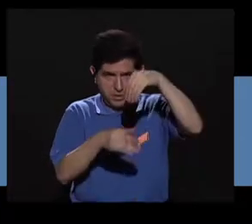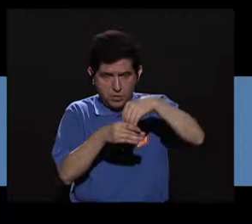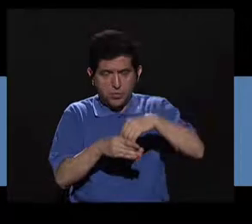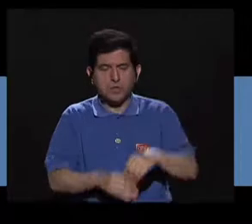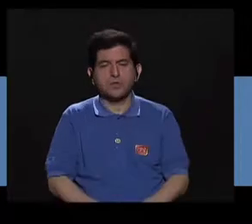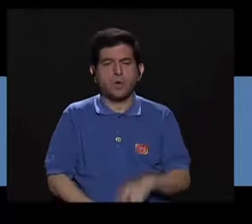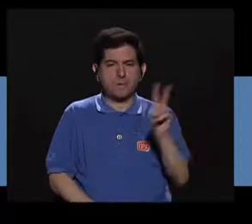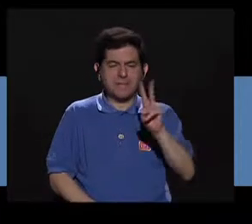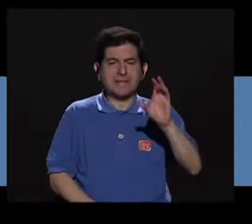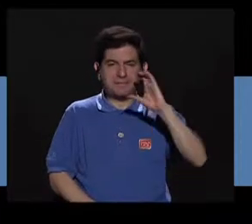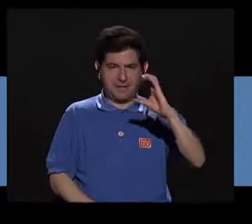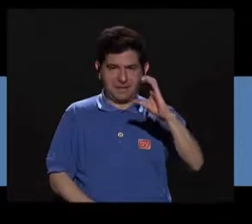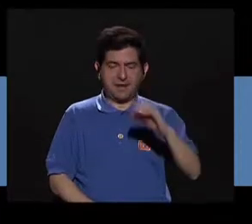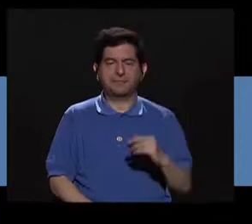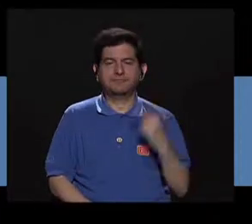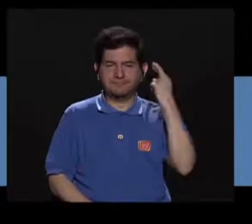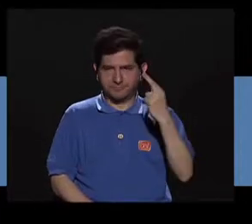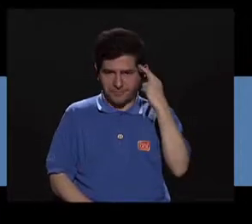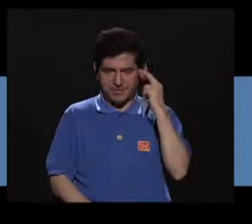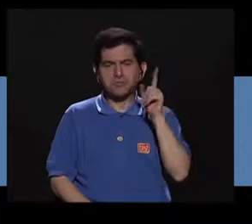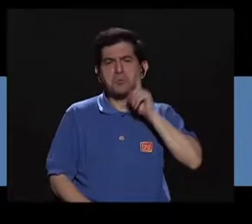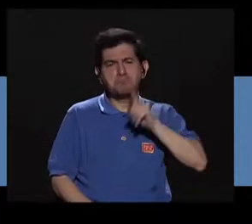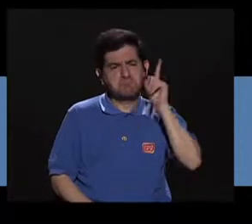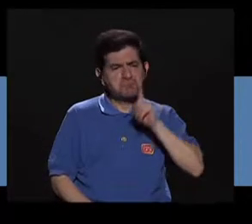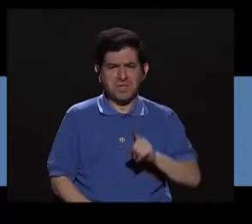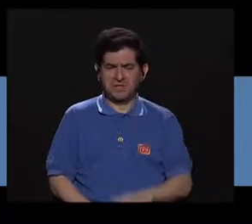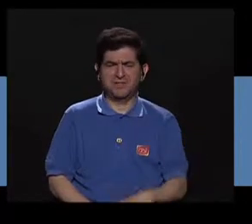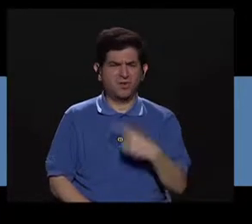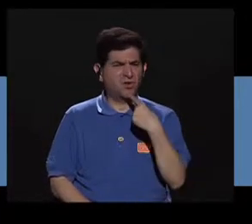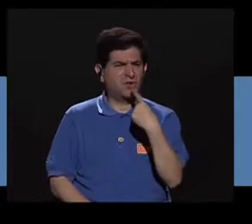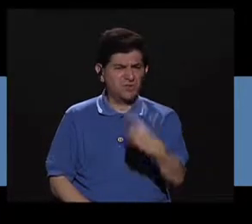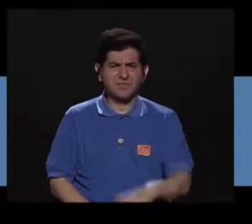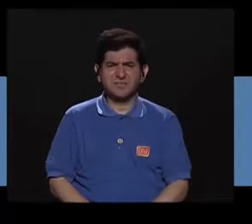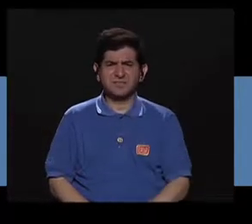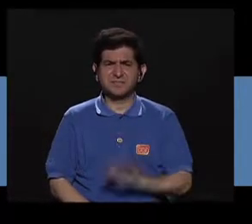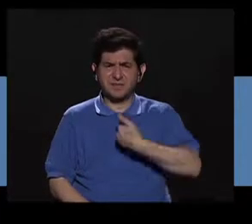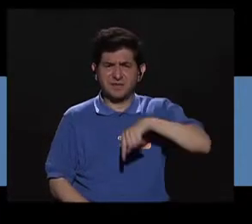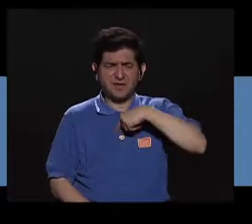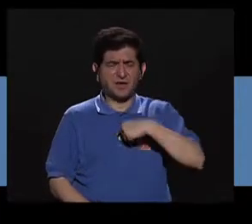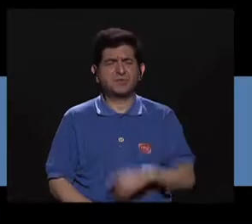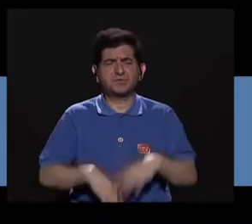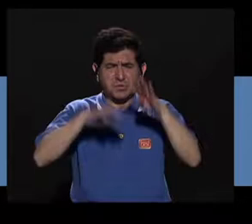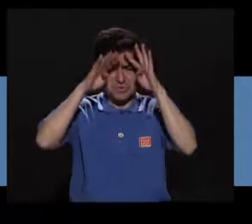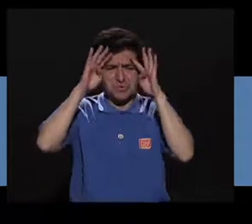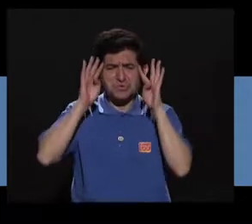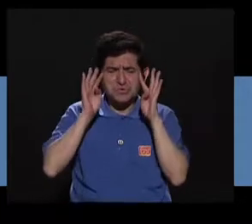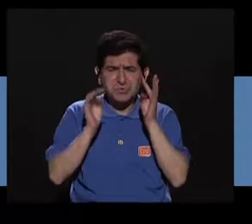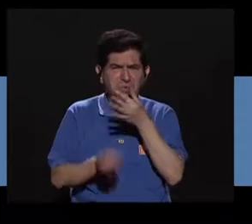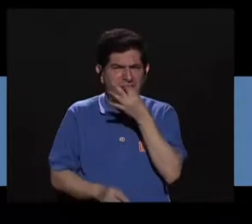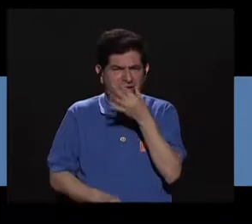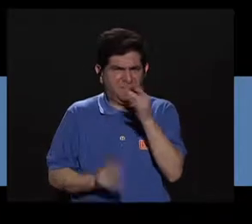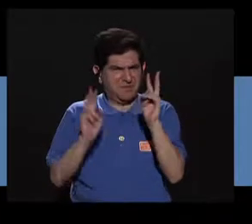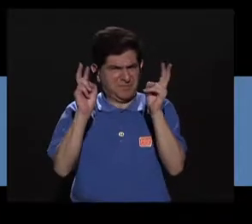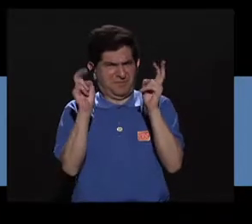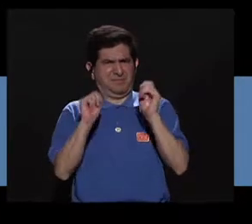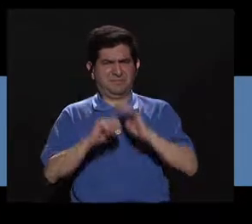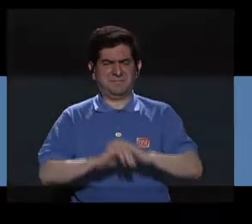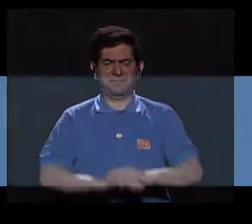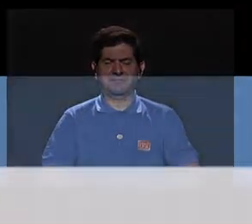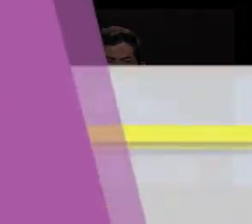todo líquidos con vitamina C. En este caso, por eso, es un mito realmente decir que vamos a sudar la gripe.